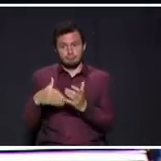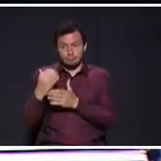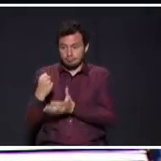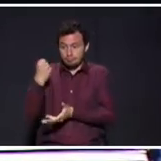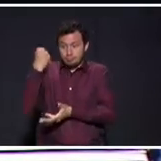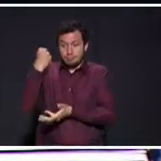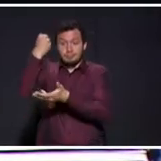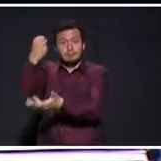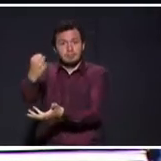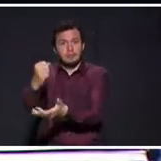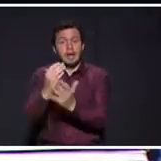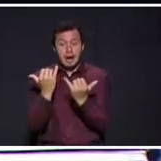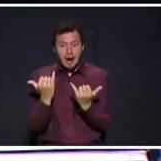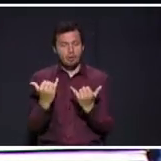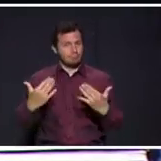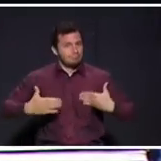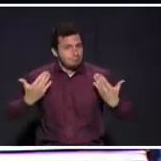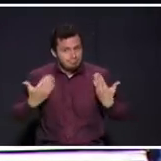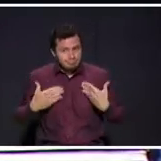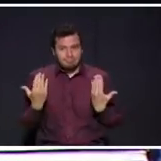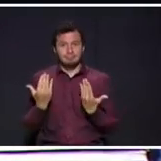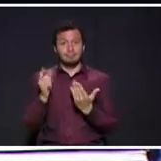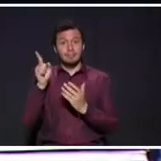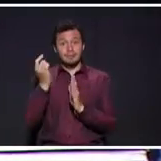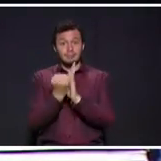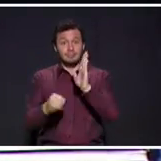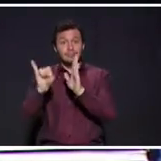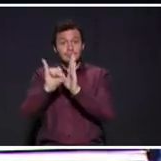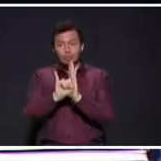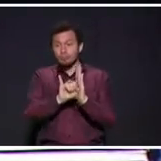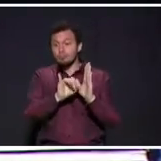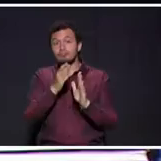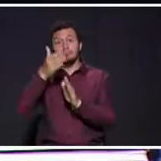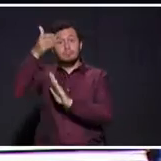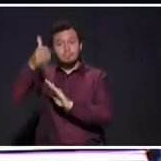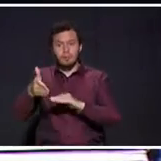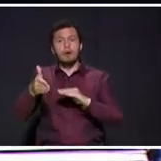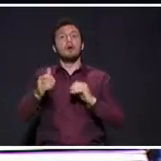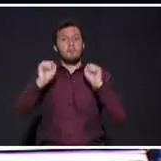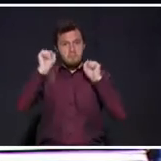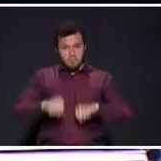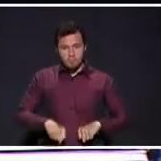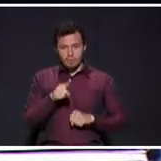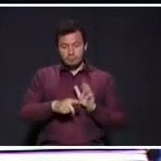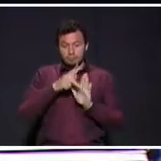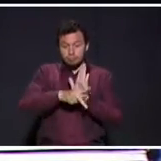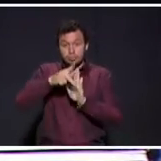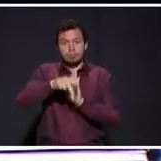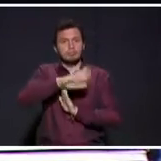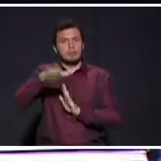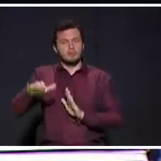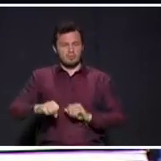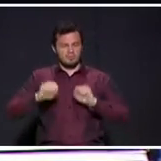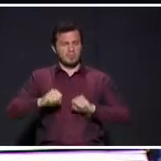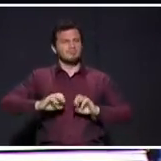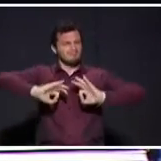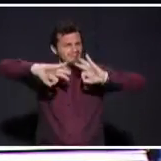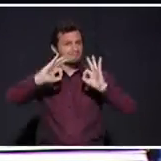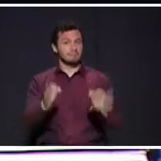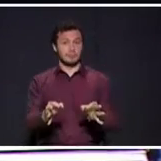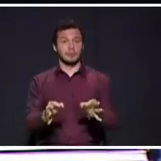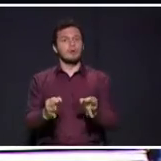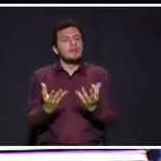que será una fuente muy importante para que el ferrocarril de antioquia sea una realidad poderlo complementar la operación